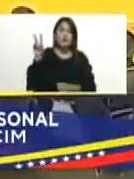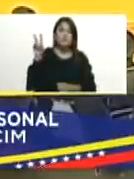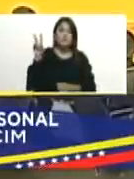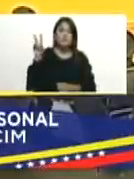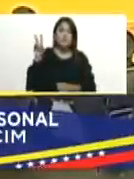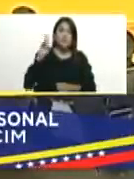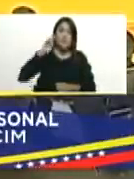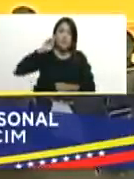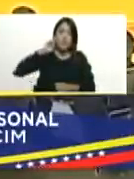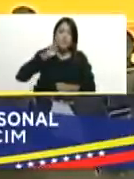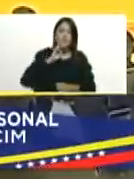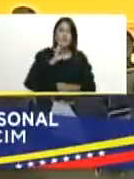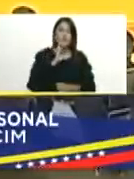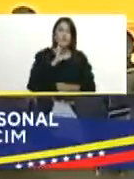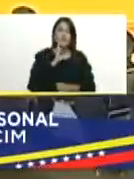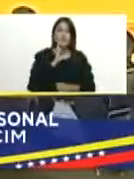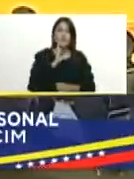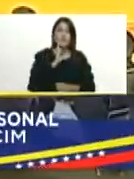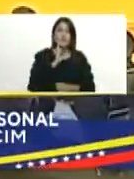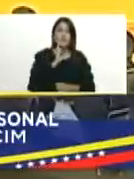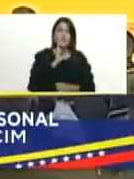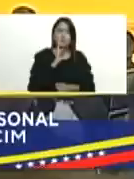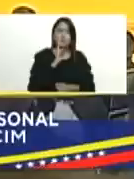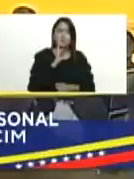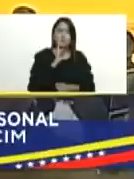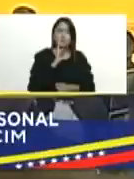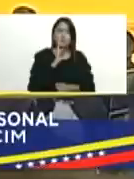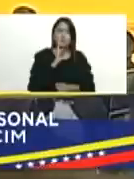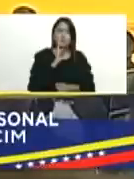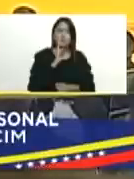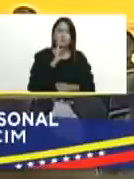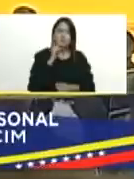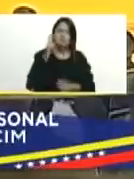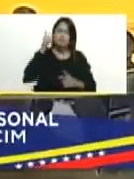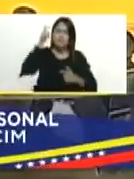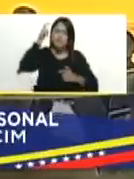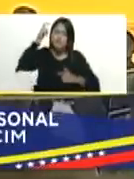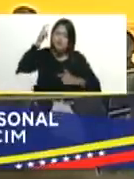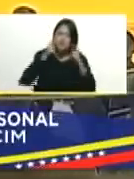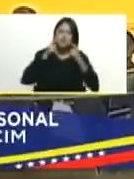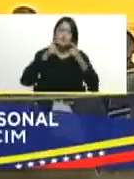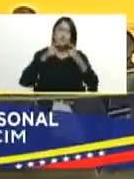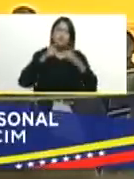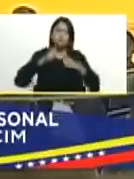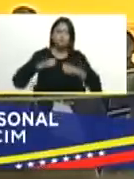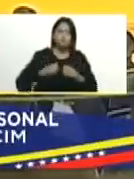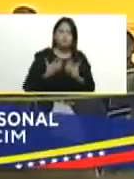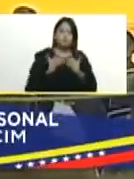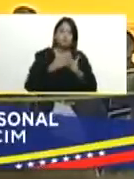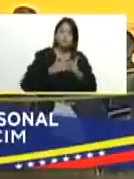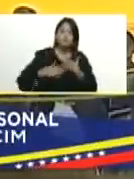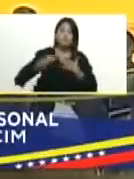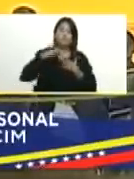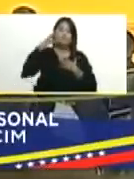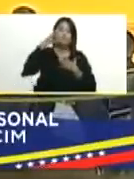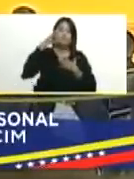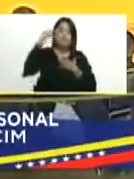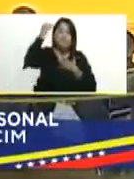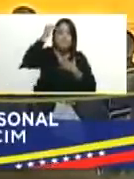bolivariano y cada vez más profundamente chavista en su alma, en su pensamiento y en su